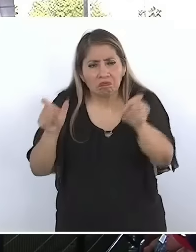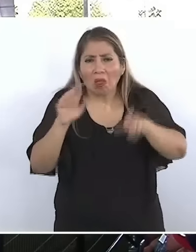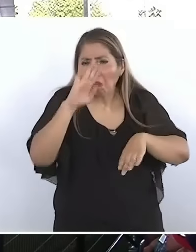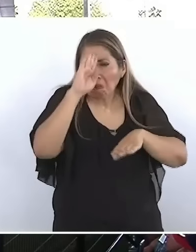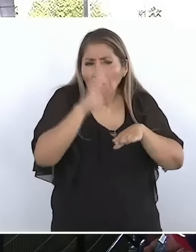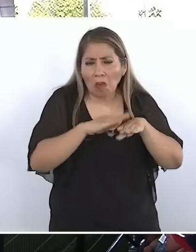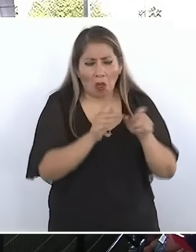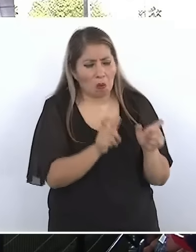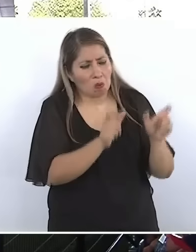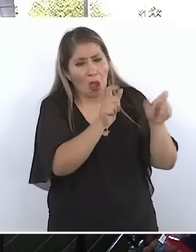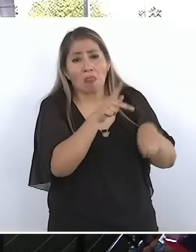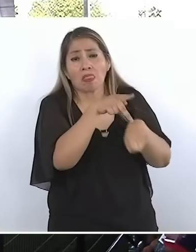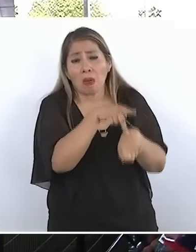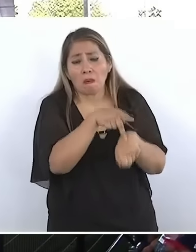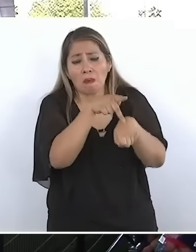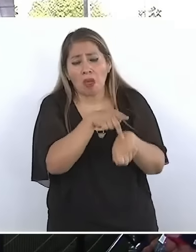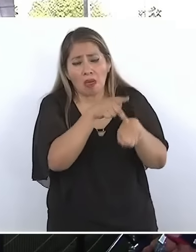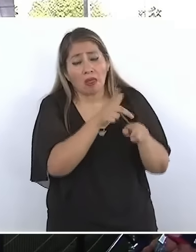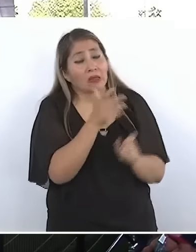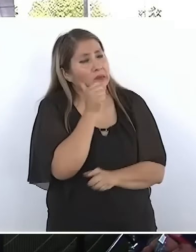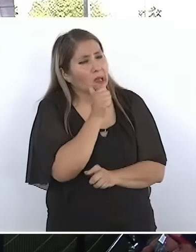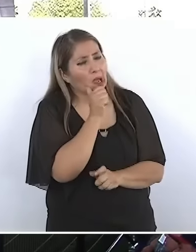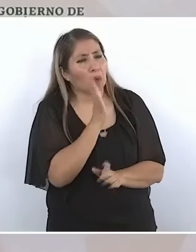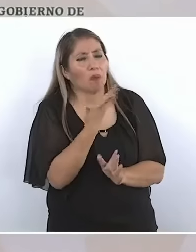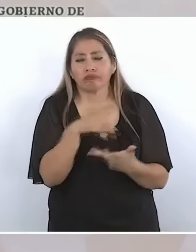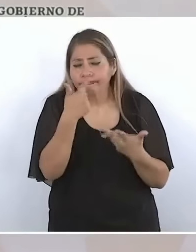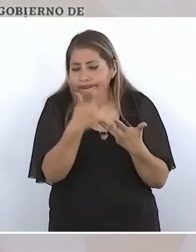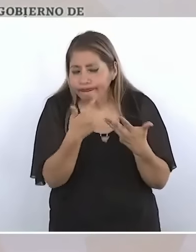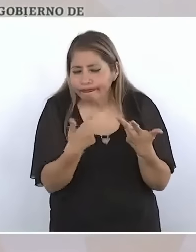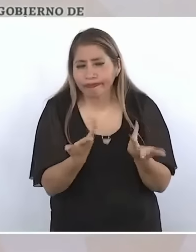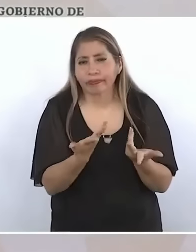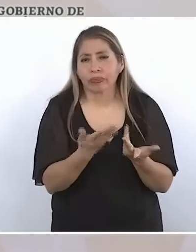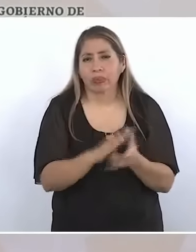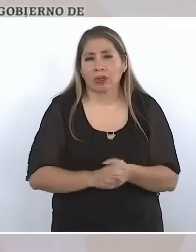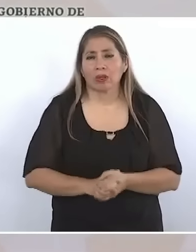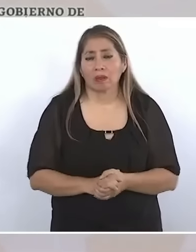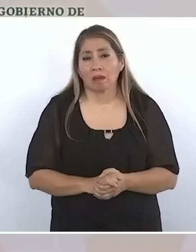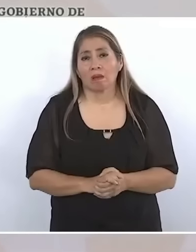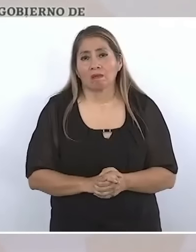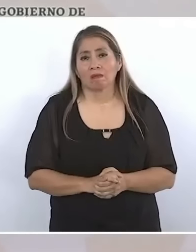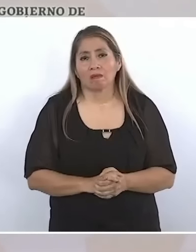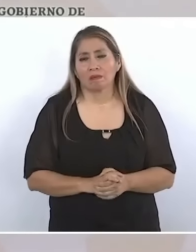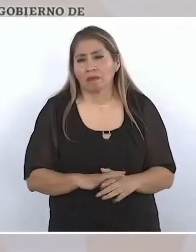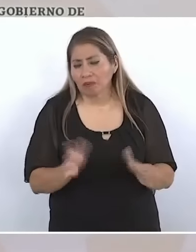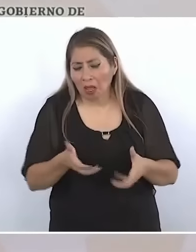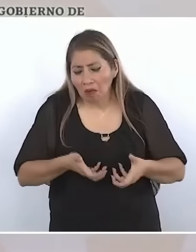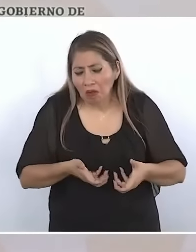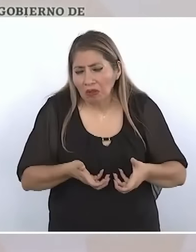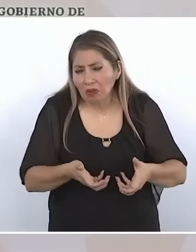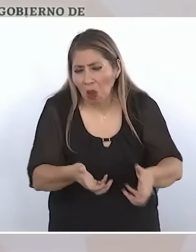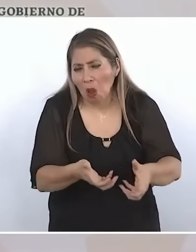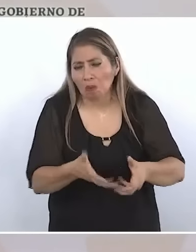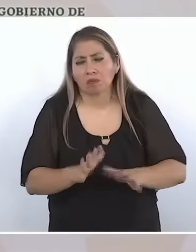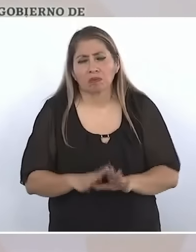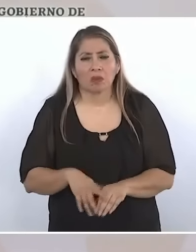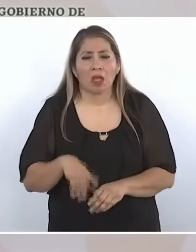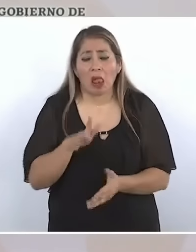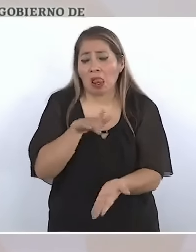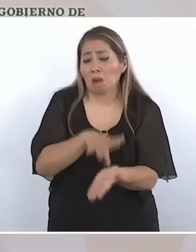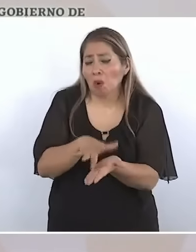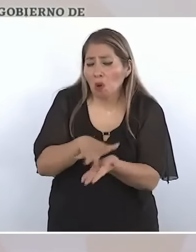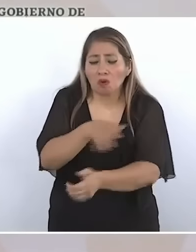y hacer un homenaje permanente a los mineros y las obras sociales y el apoyo